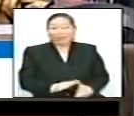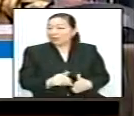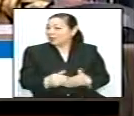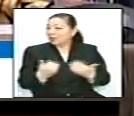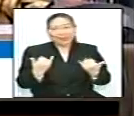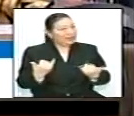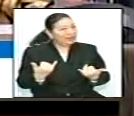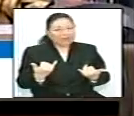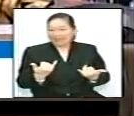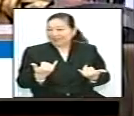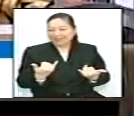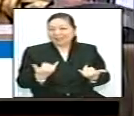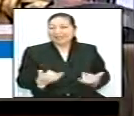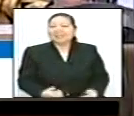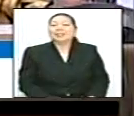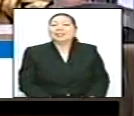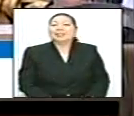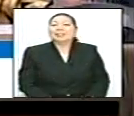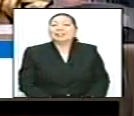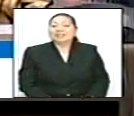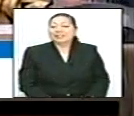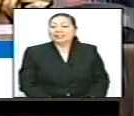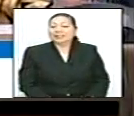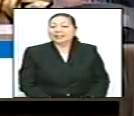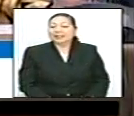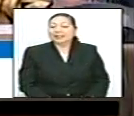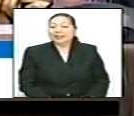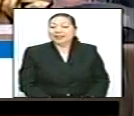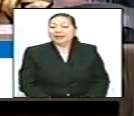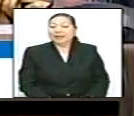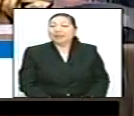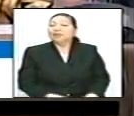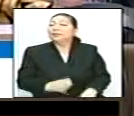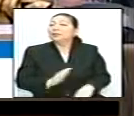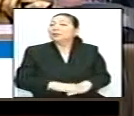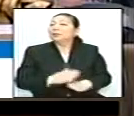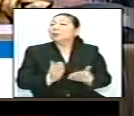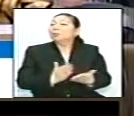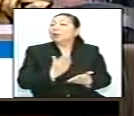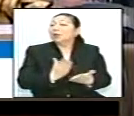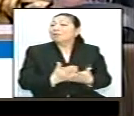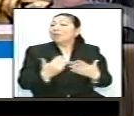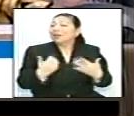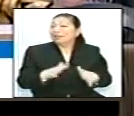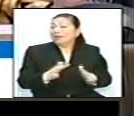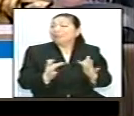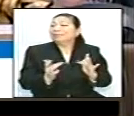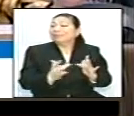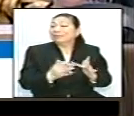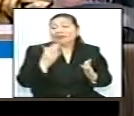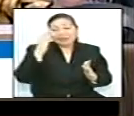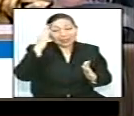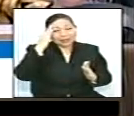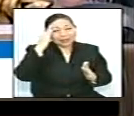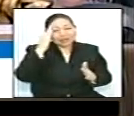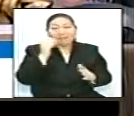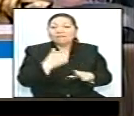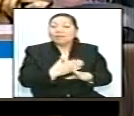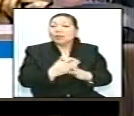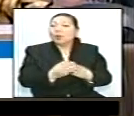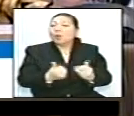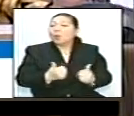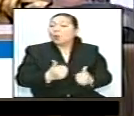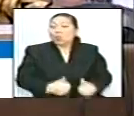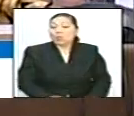esto, ministro, es sobre los problemas que se tienen ya identificados y los factores por